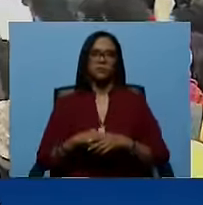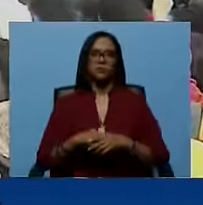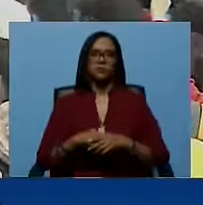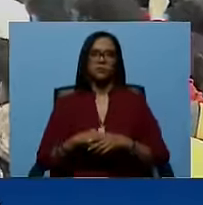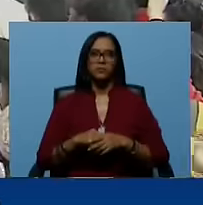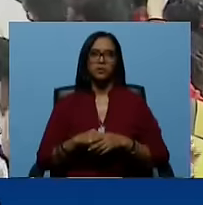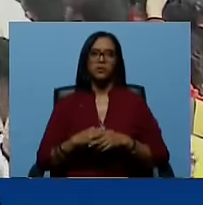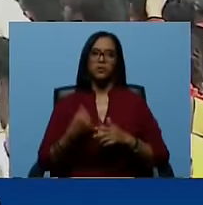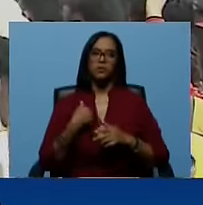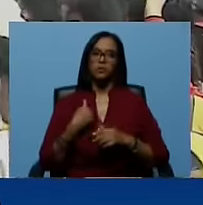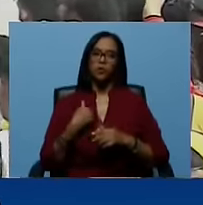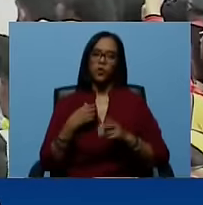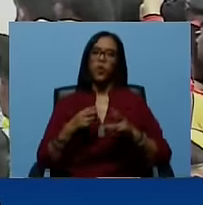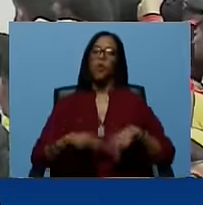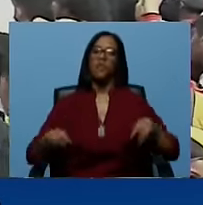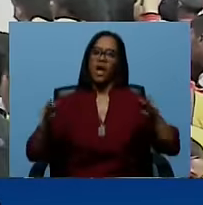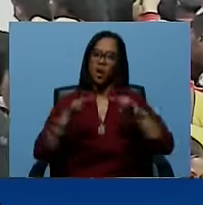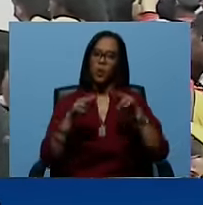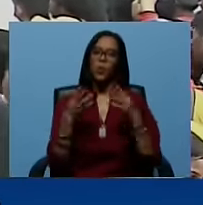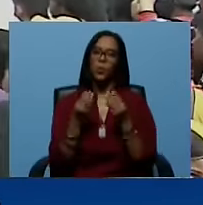Yo por eso valoro mucho,